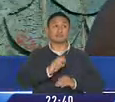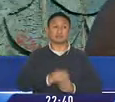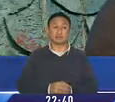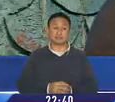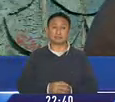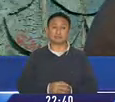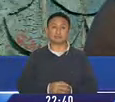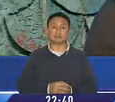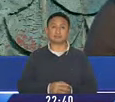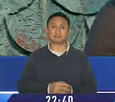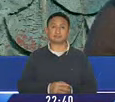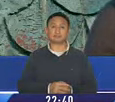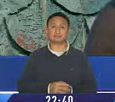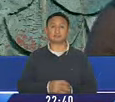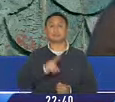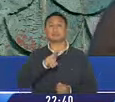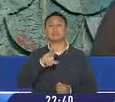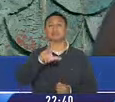nacionales.